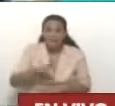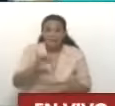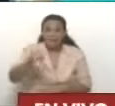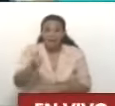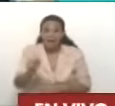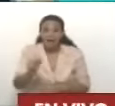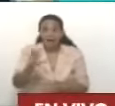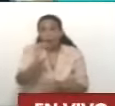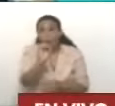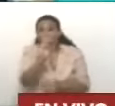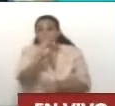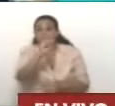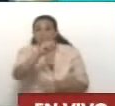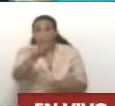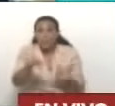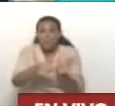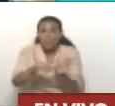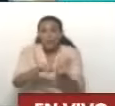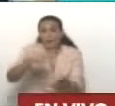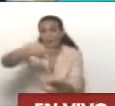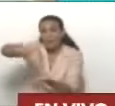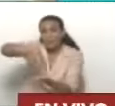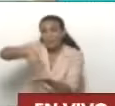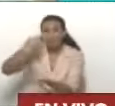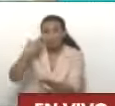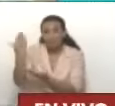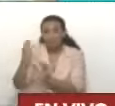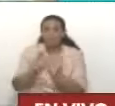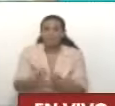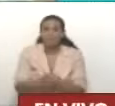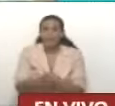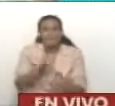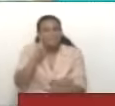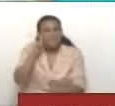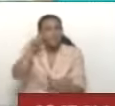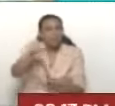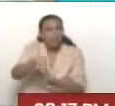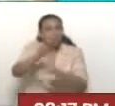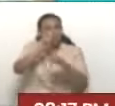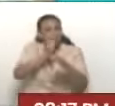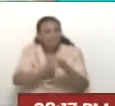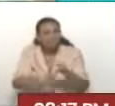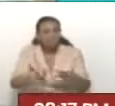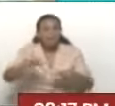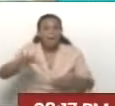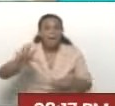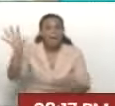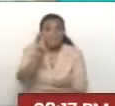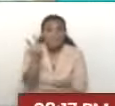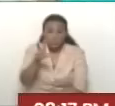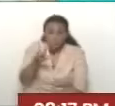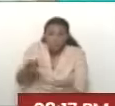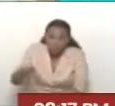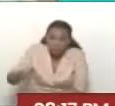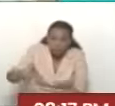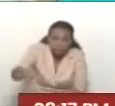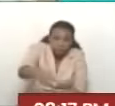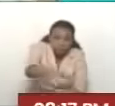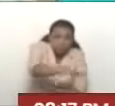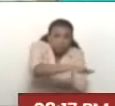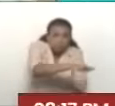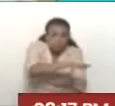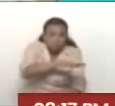del Orinoco, aquí en el estado Monagas. Pero ya vamos visualizando